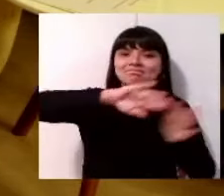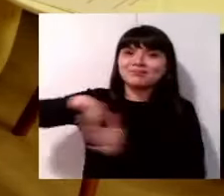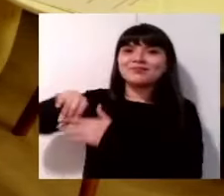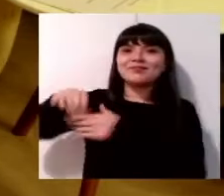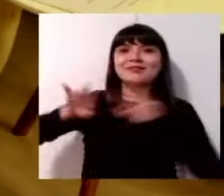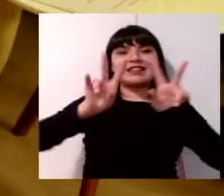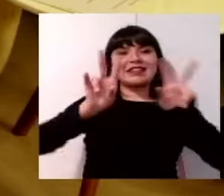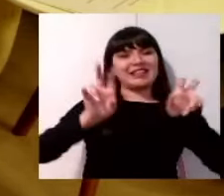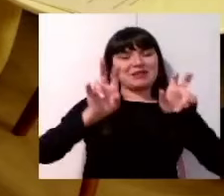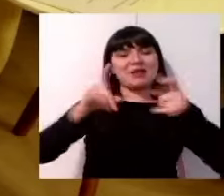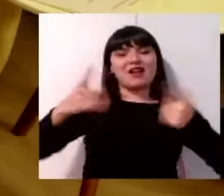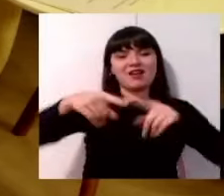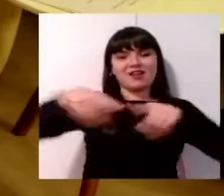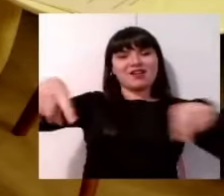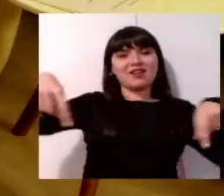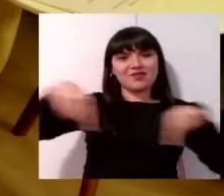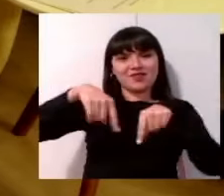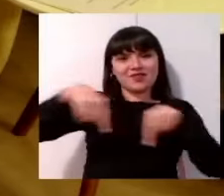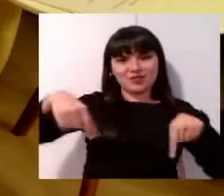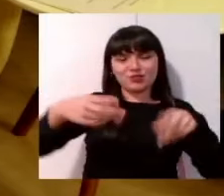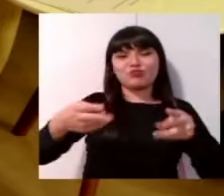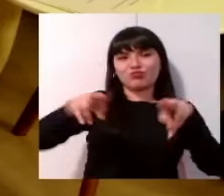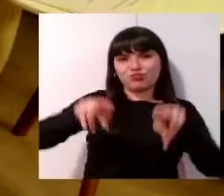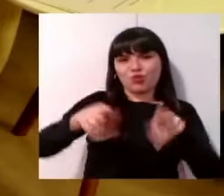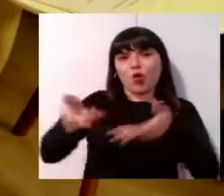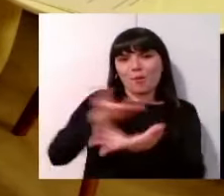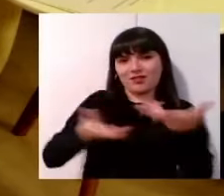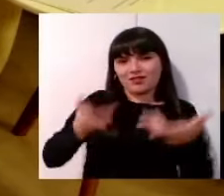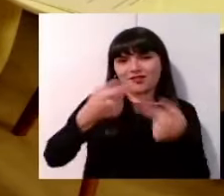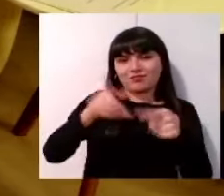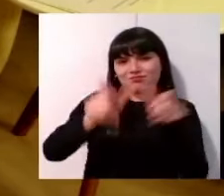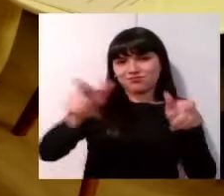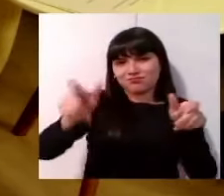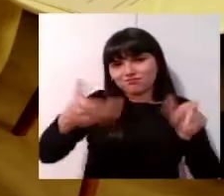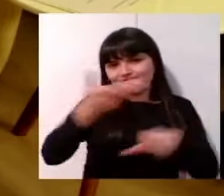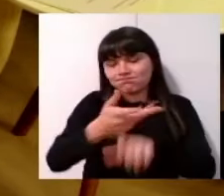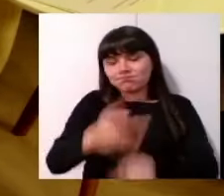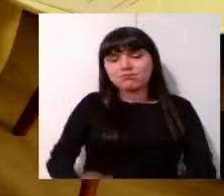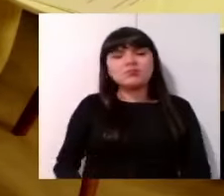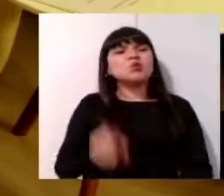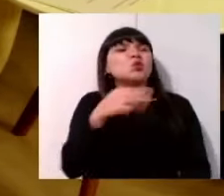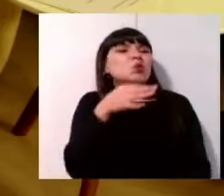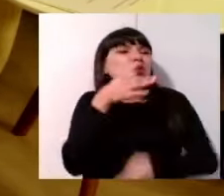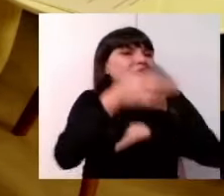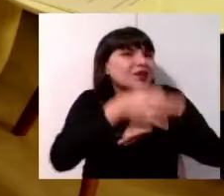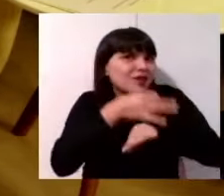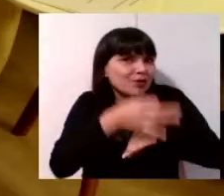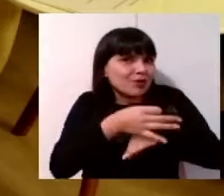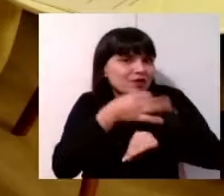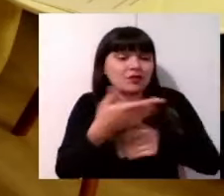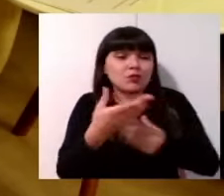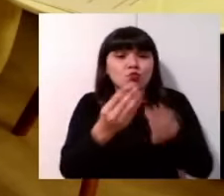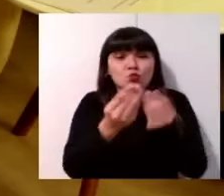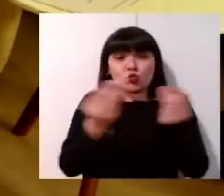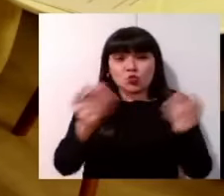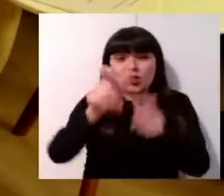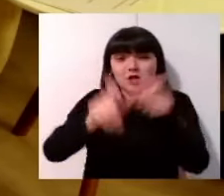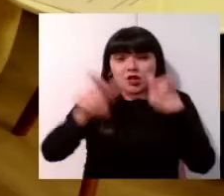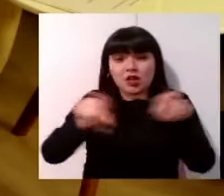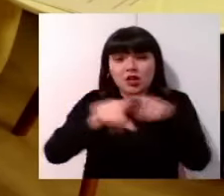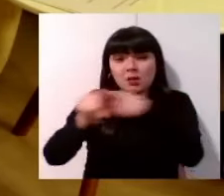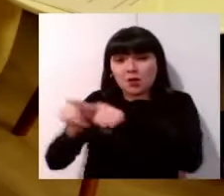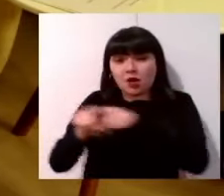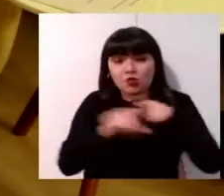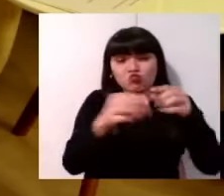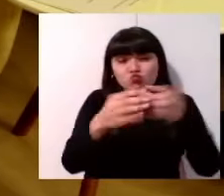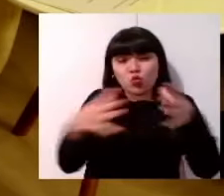compartidas. ¿Cómo es esto? O sea, ¿y qué recomiendas tú? Por ejemplo, varios hermanos que duerman juntos. Bueno, hay gente